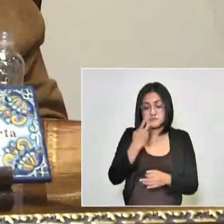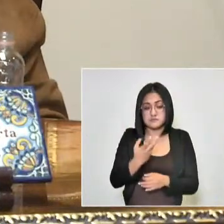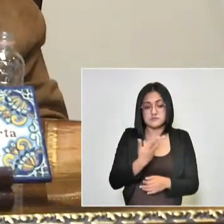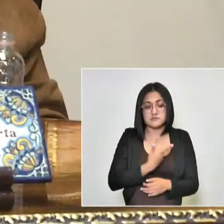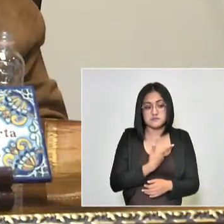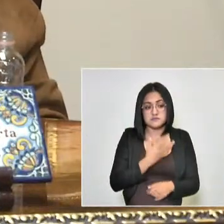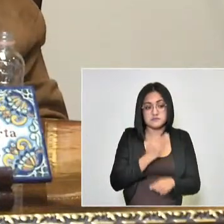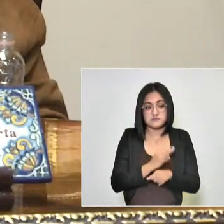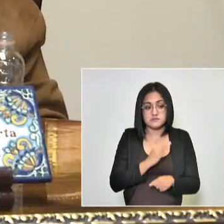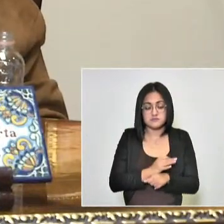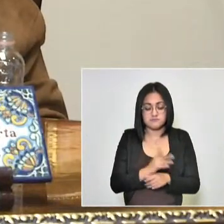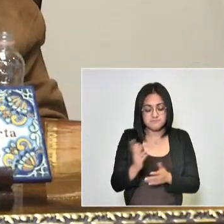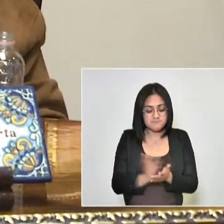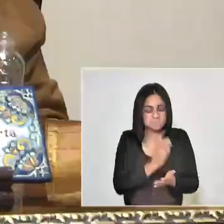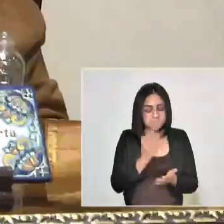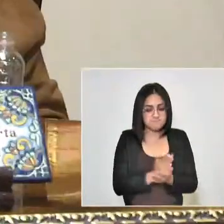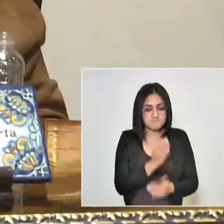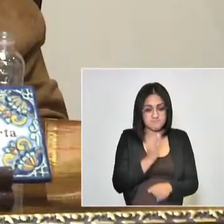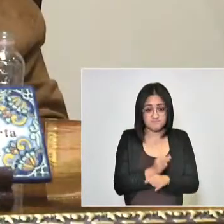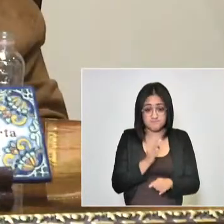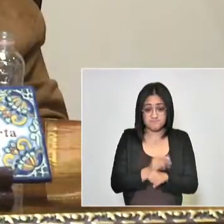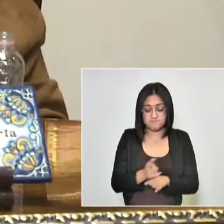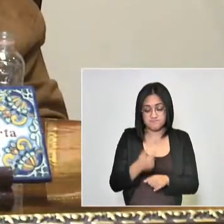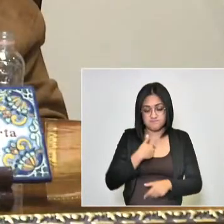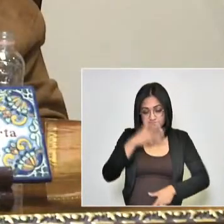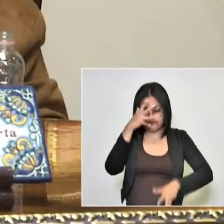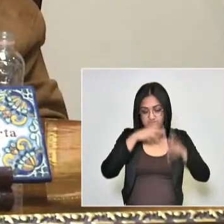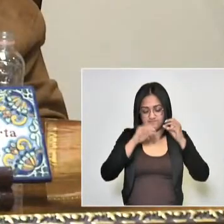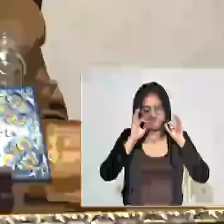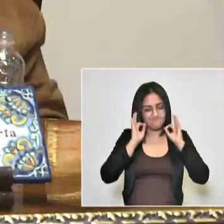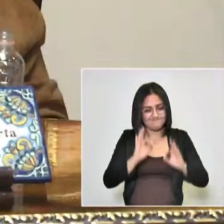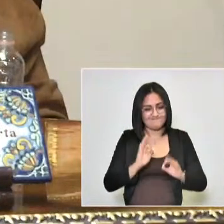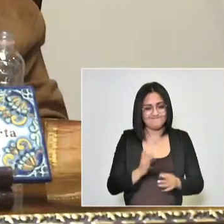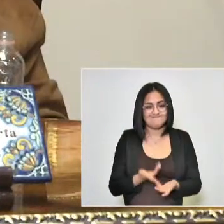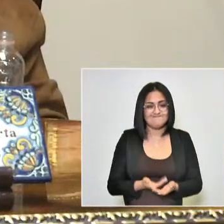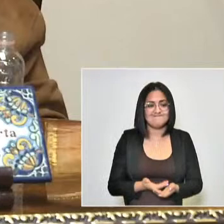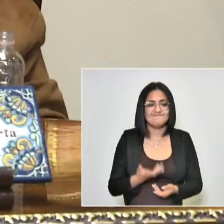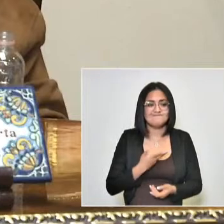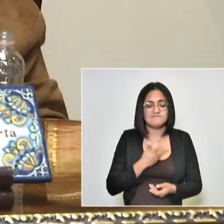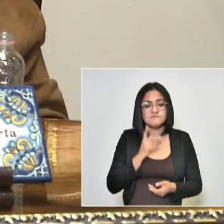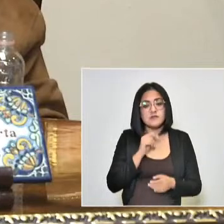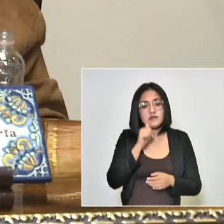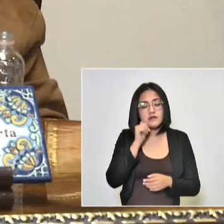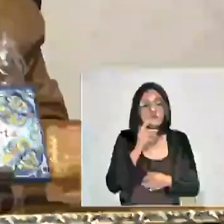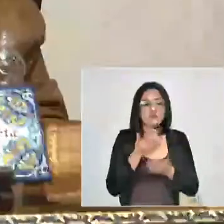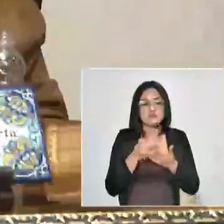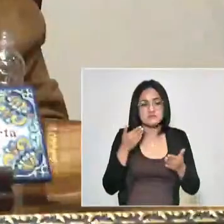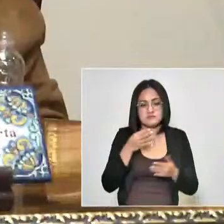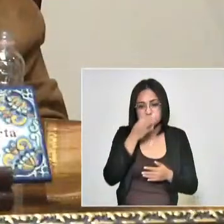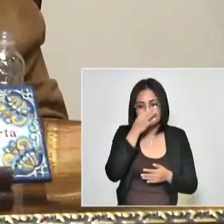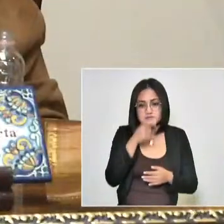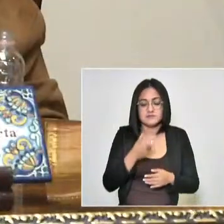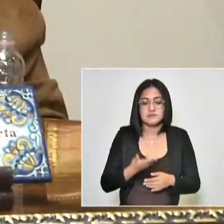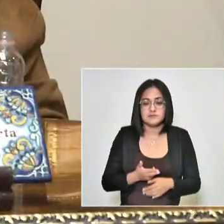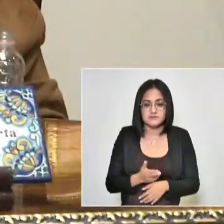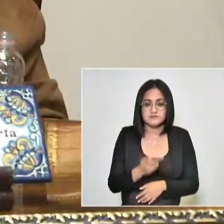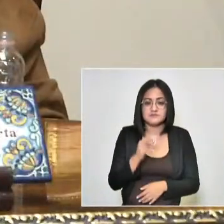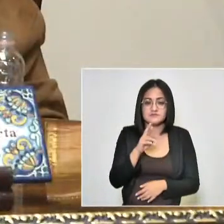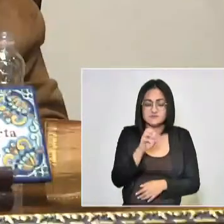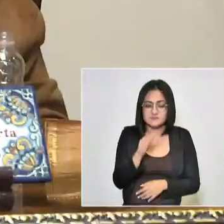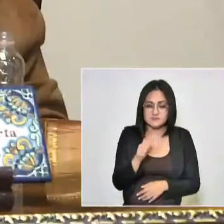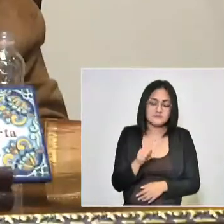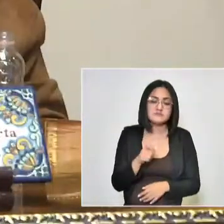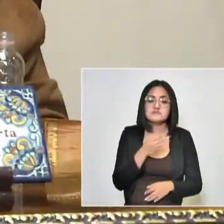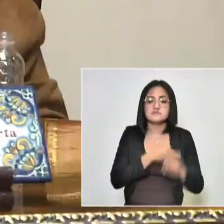registro hídrico que tú tienes, ¿verdad? Qué bueno que me entregaste ya hace rato, de ríos y de presas y de